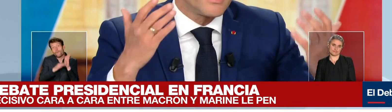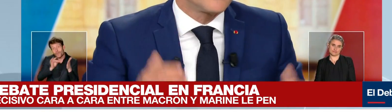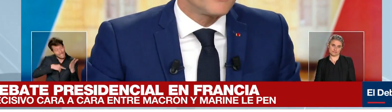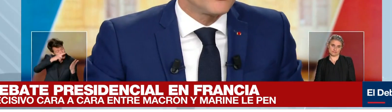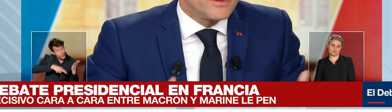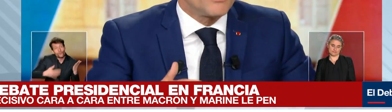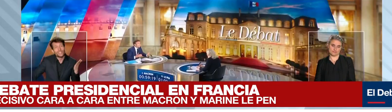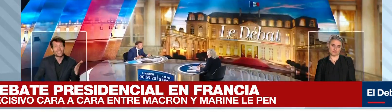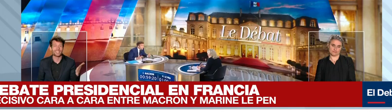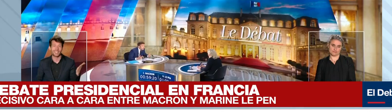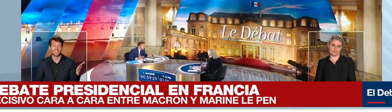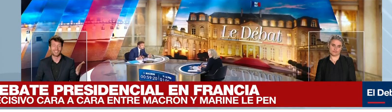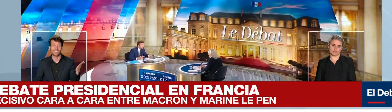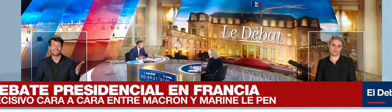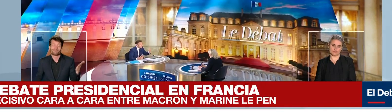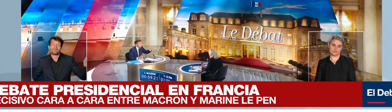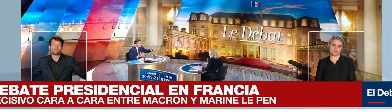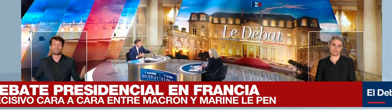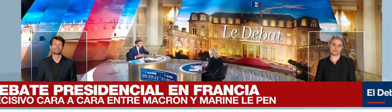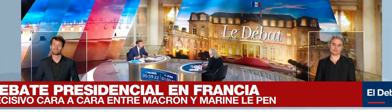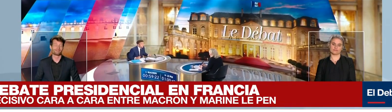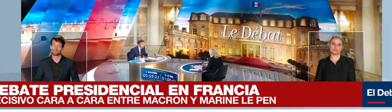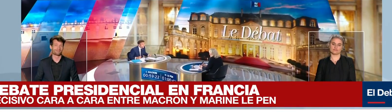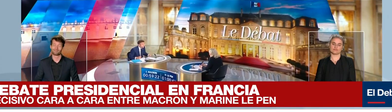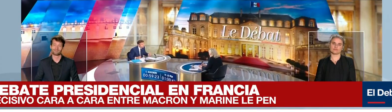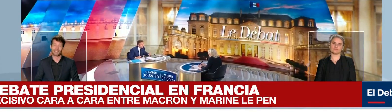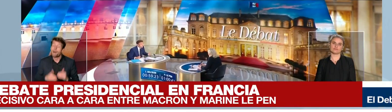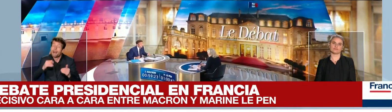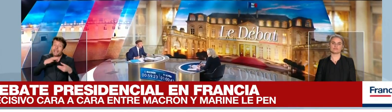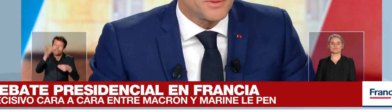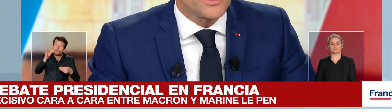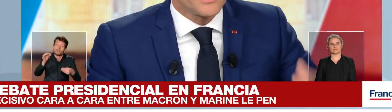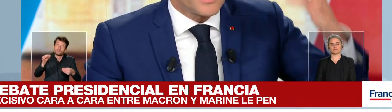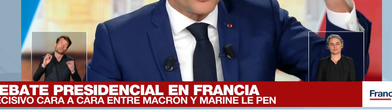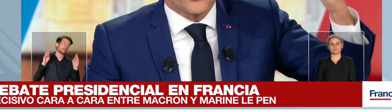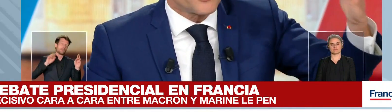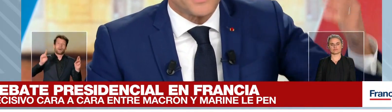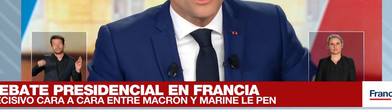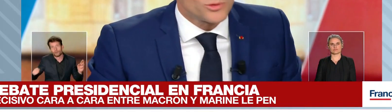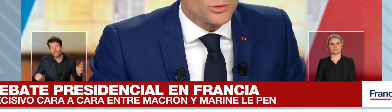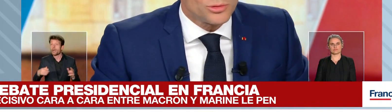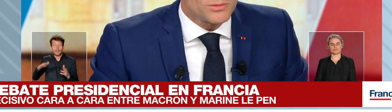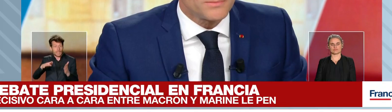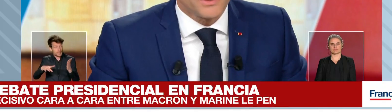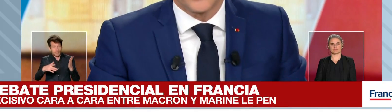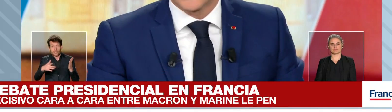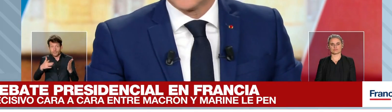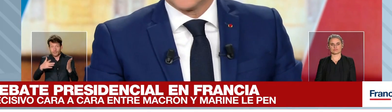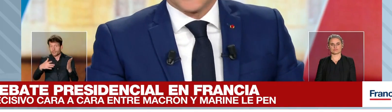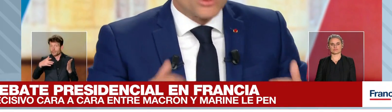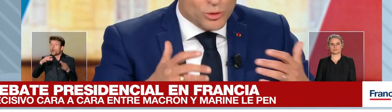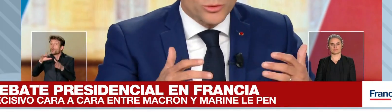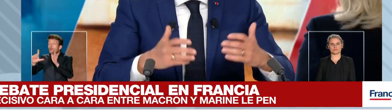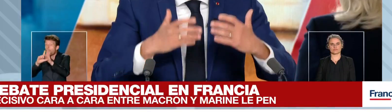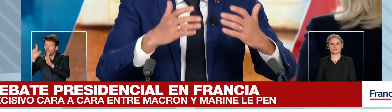Constitución francesa, señora Le Pen, y las leyes que usted pretende establecer, si es elegida, que es lo que yo no deseo, tendrán que